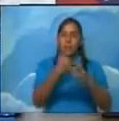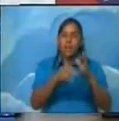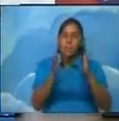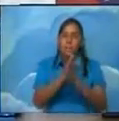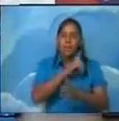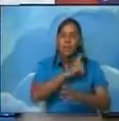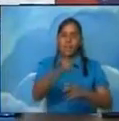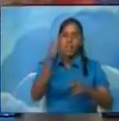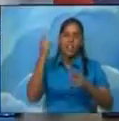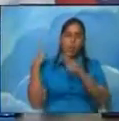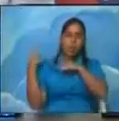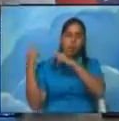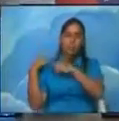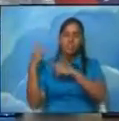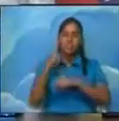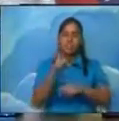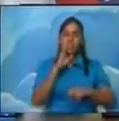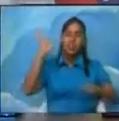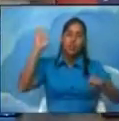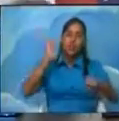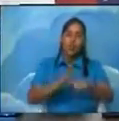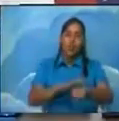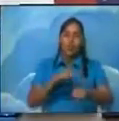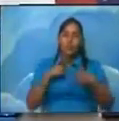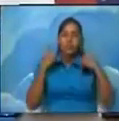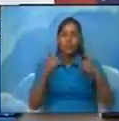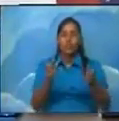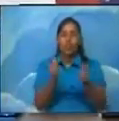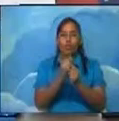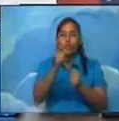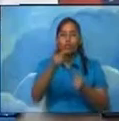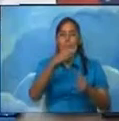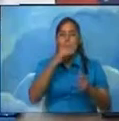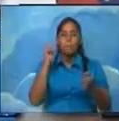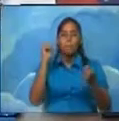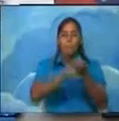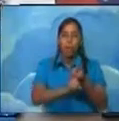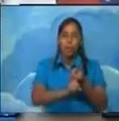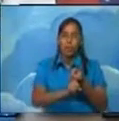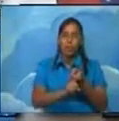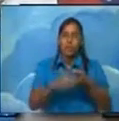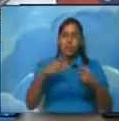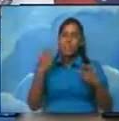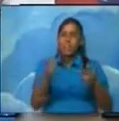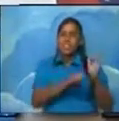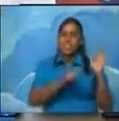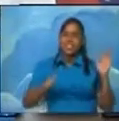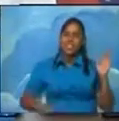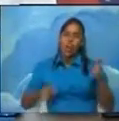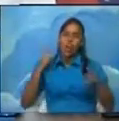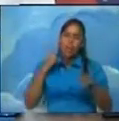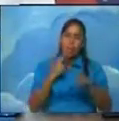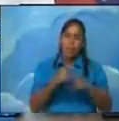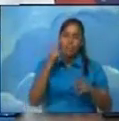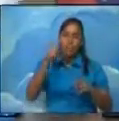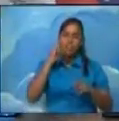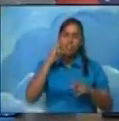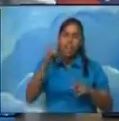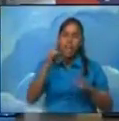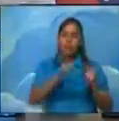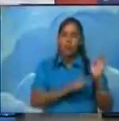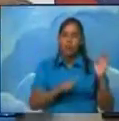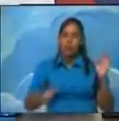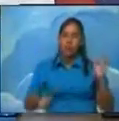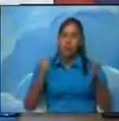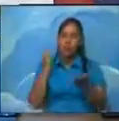de responsabilidad y cumpla su deber conyugal con su marido. Que el Señor reprenda al diablo. Amén.